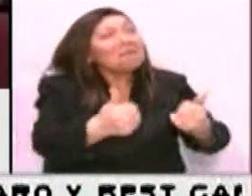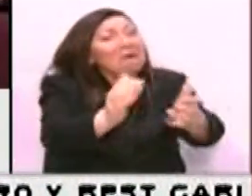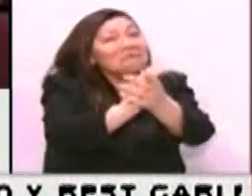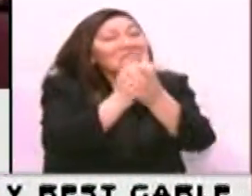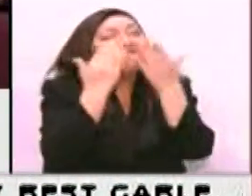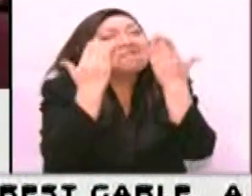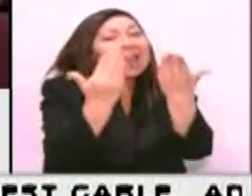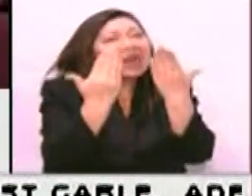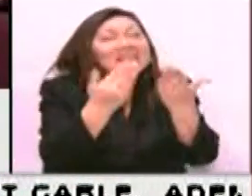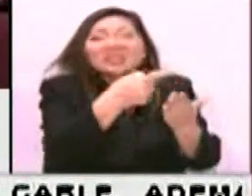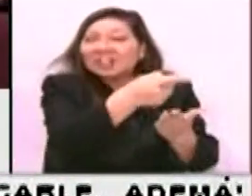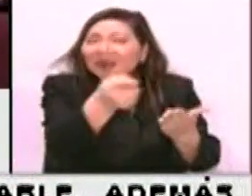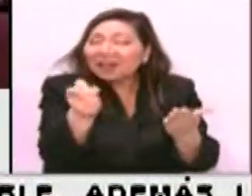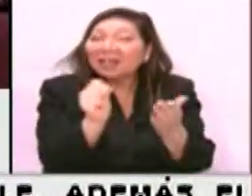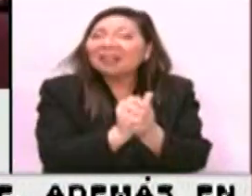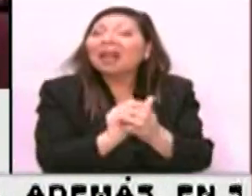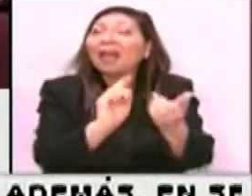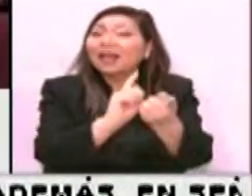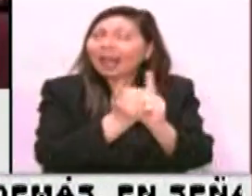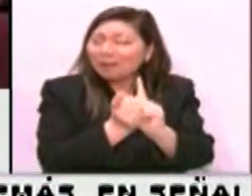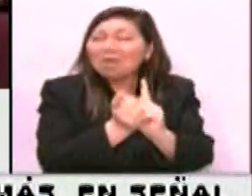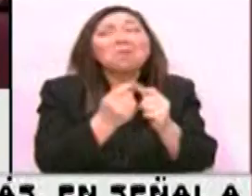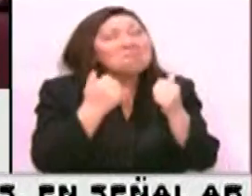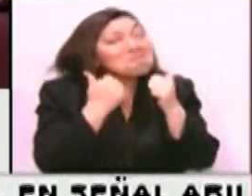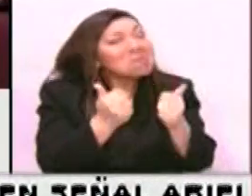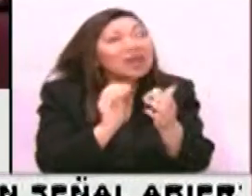y elementos mayores que también quieren cambiar eso, me